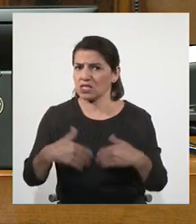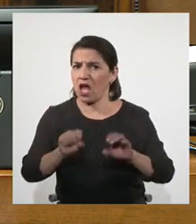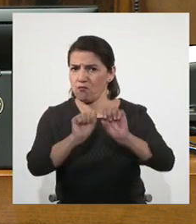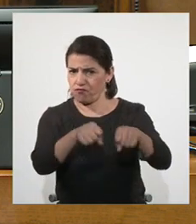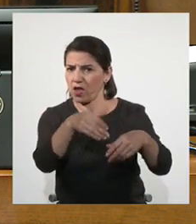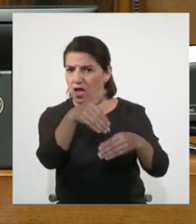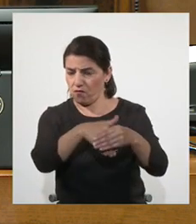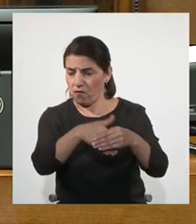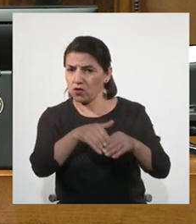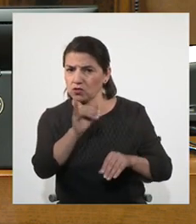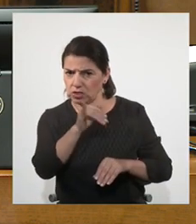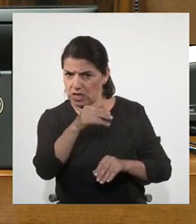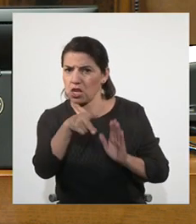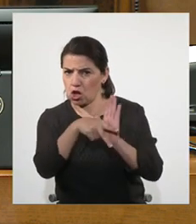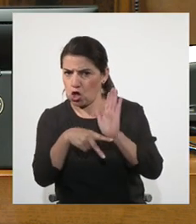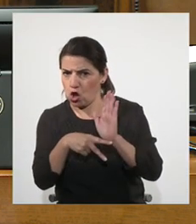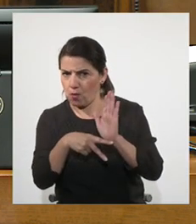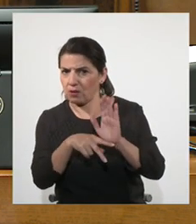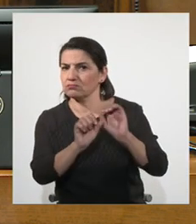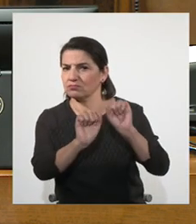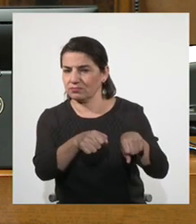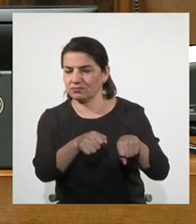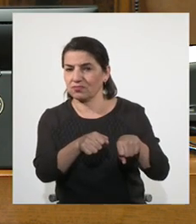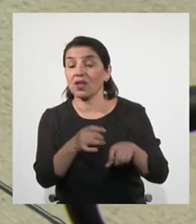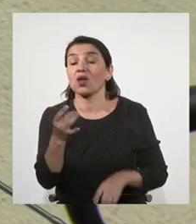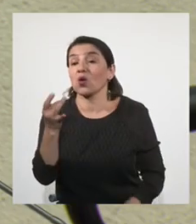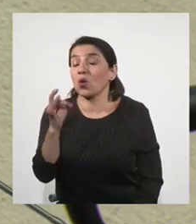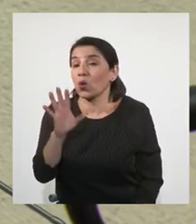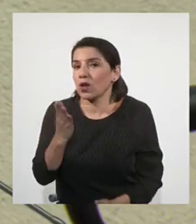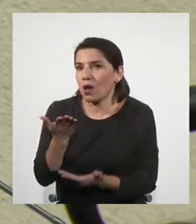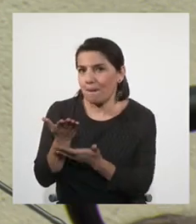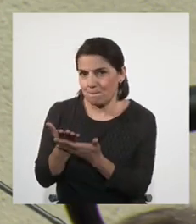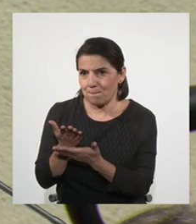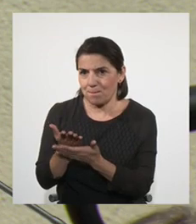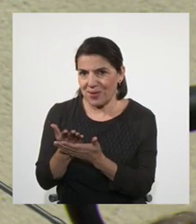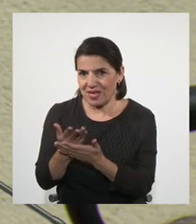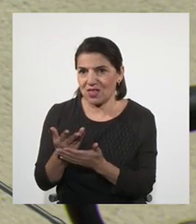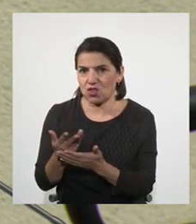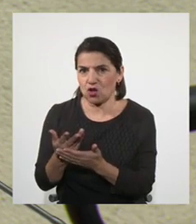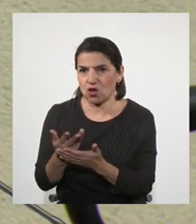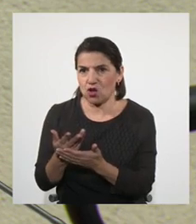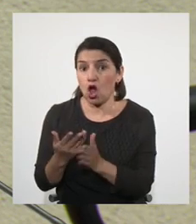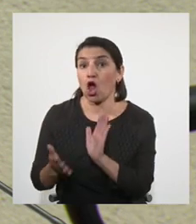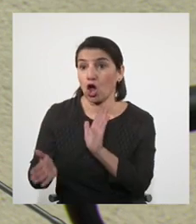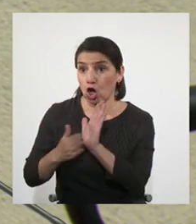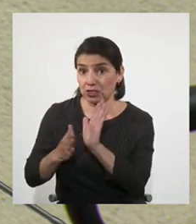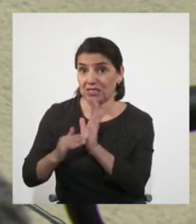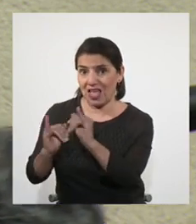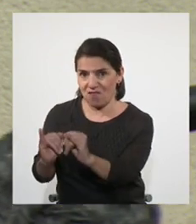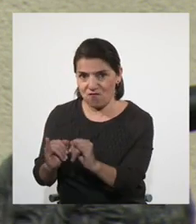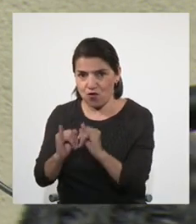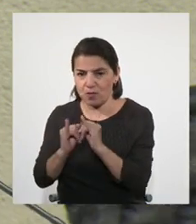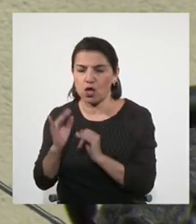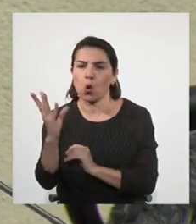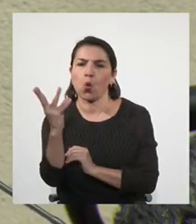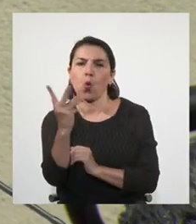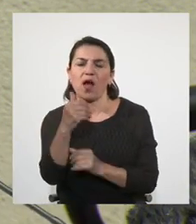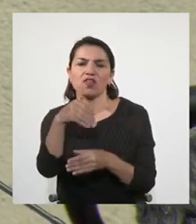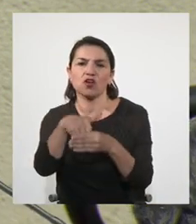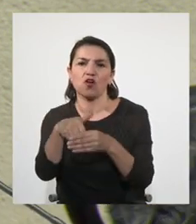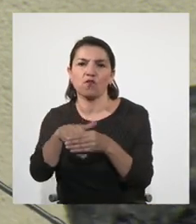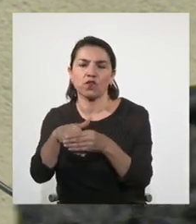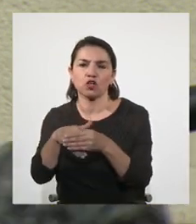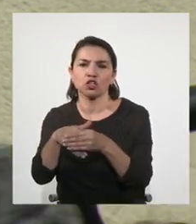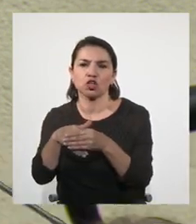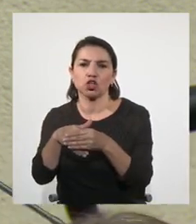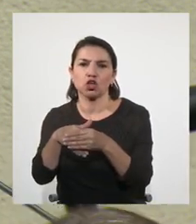se aprobó esa norma. Lo único que pido es que se deje constancia del quórum que requería, en opinión de la mesa,